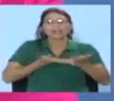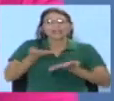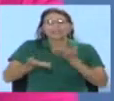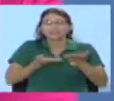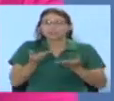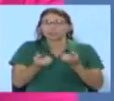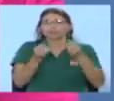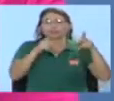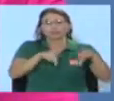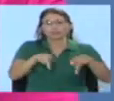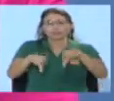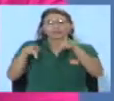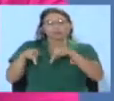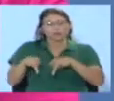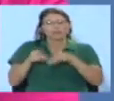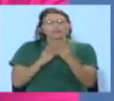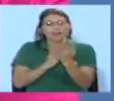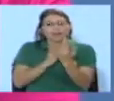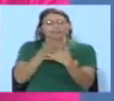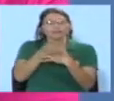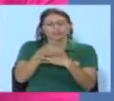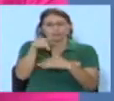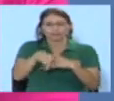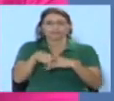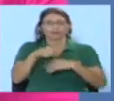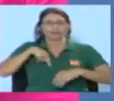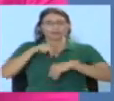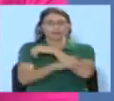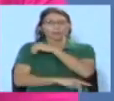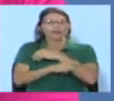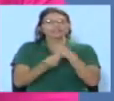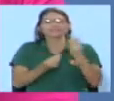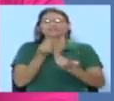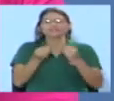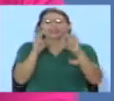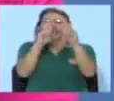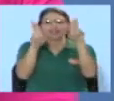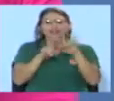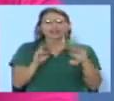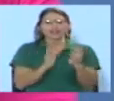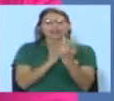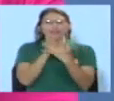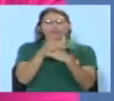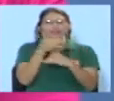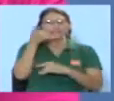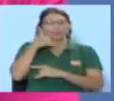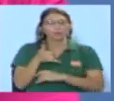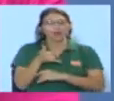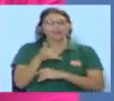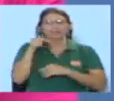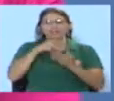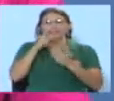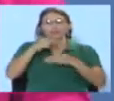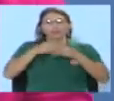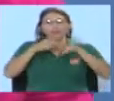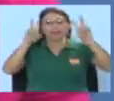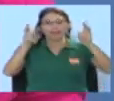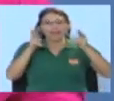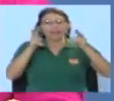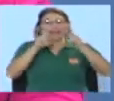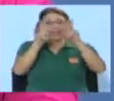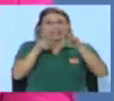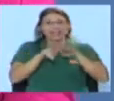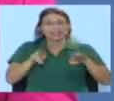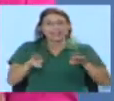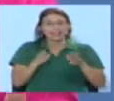personas tenemos acceso en nuestro país, y es el del Internet celular. Hemos titulado este programa Internet celular,